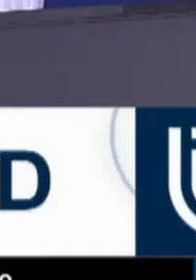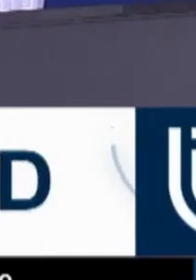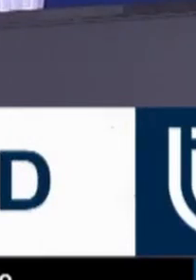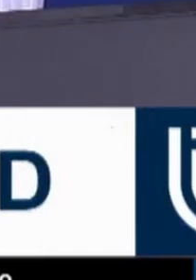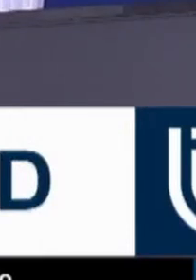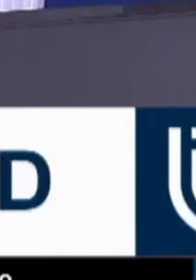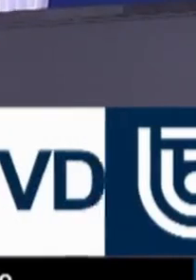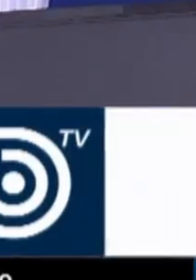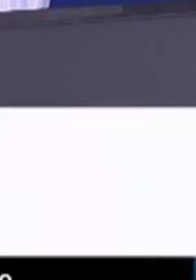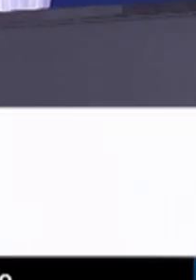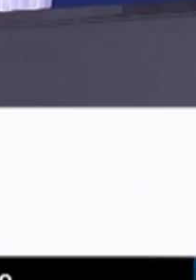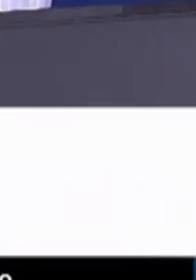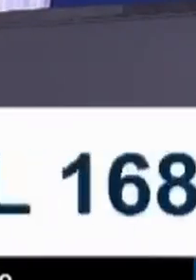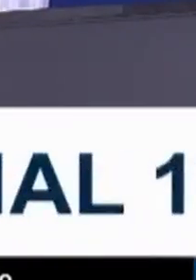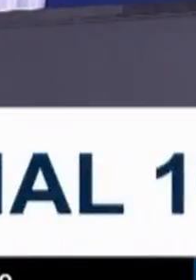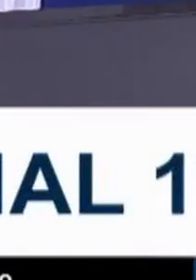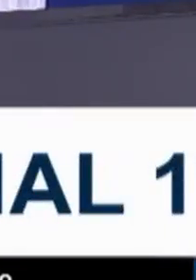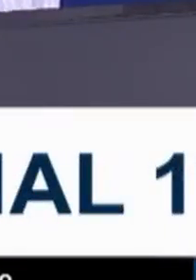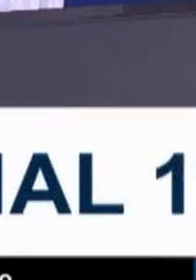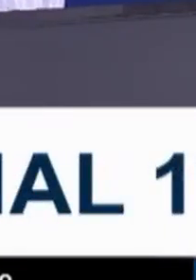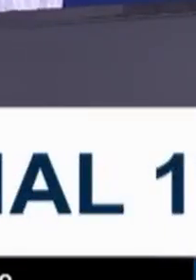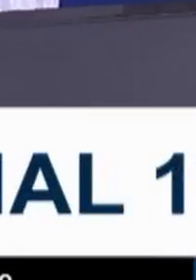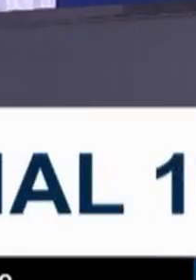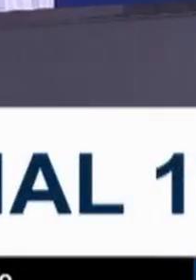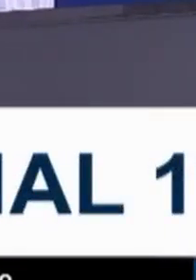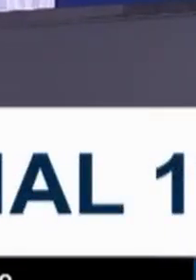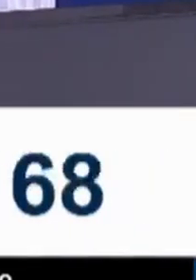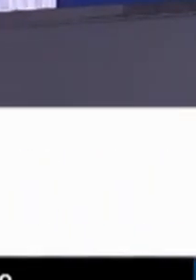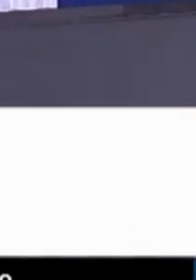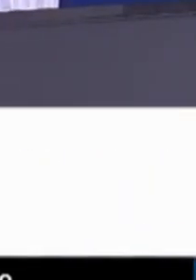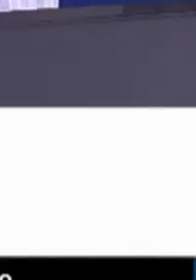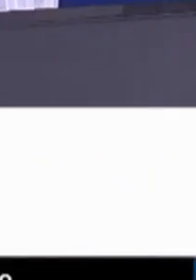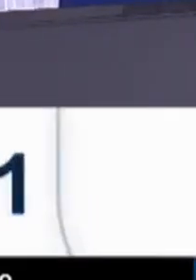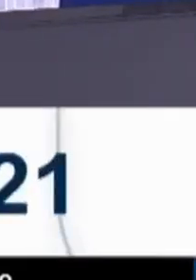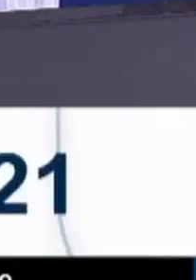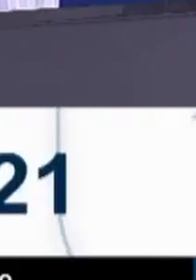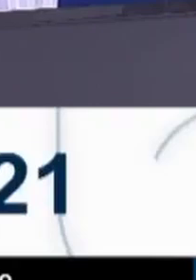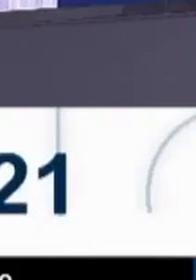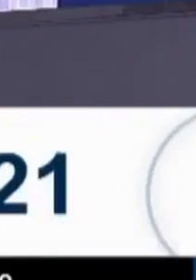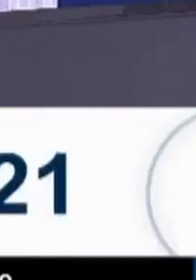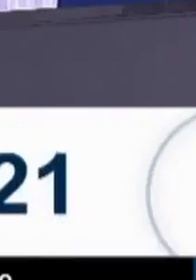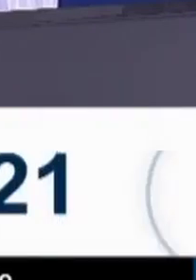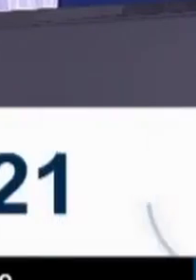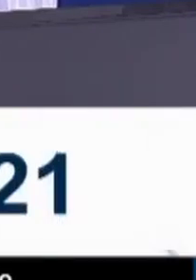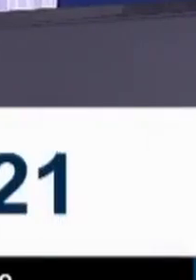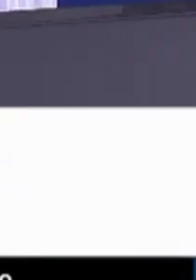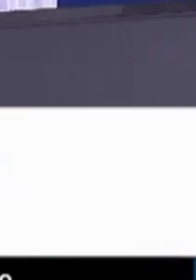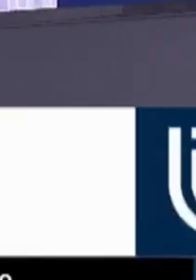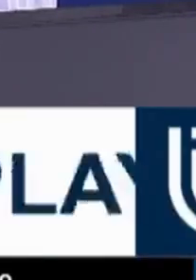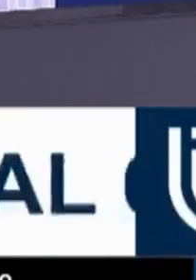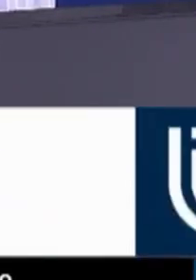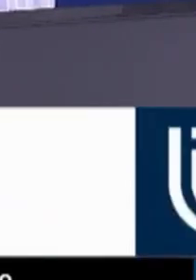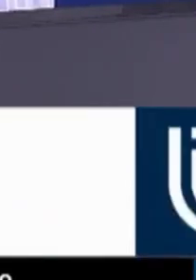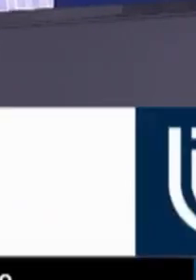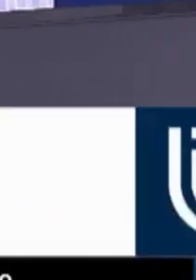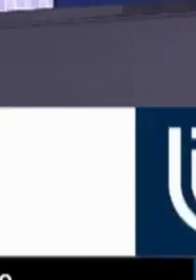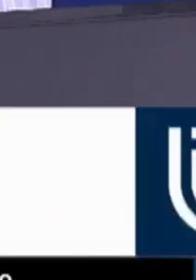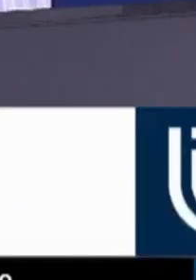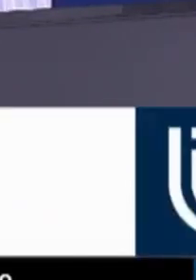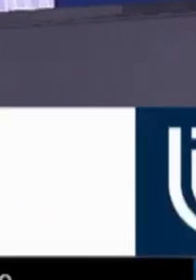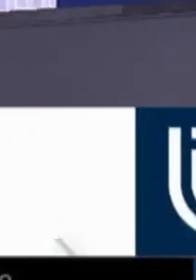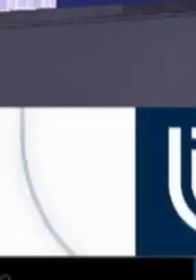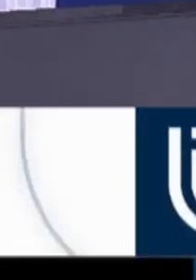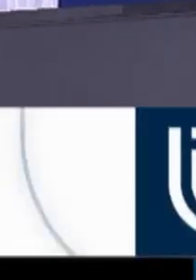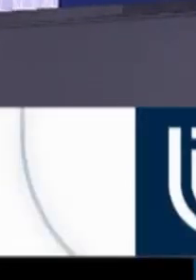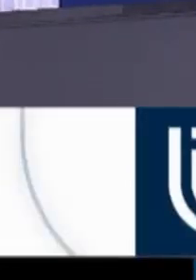La Policía de Investigaciones y Carabineros realiza diligencias para detener a los autores de una balacera que dejó un muerto y dos heridos. Esto ocurrió en la comuna